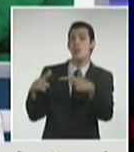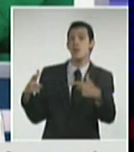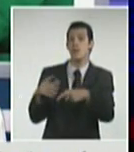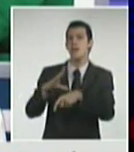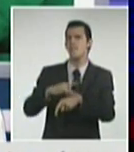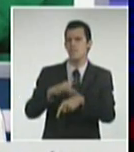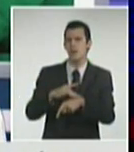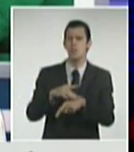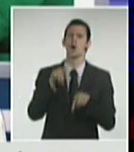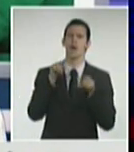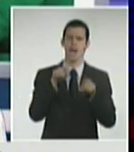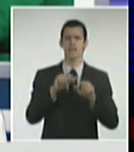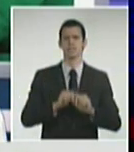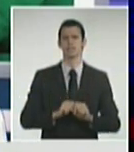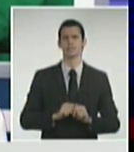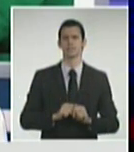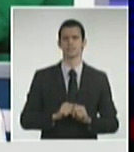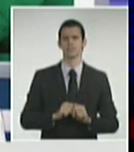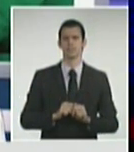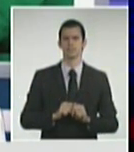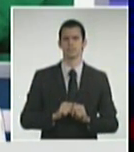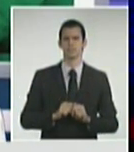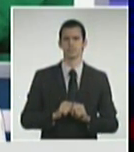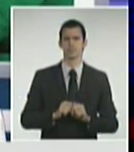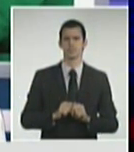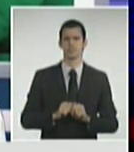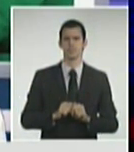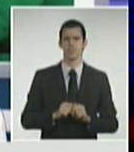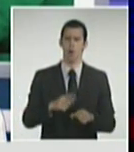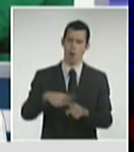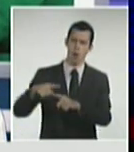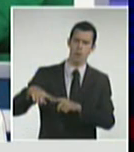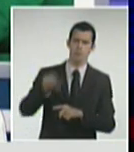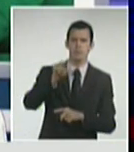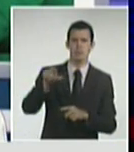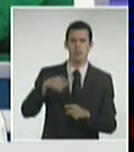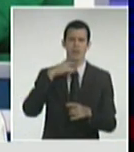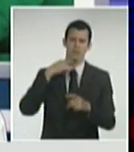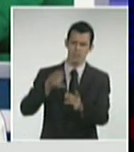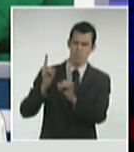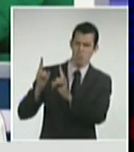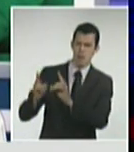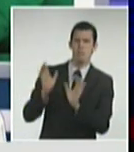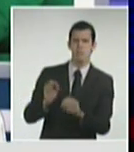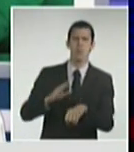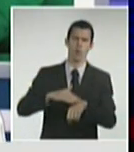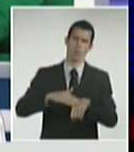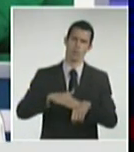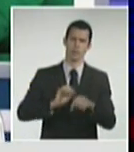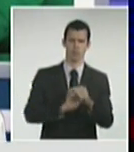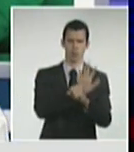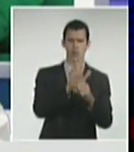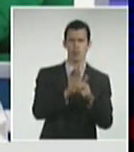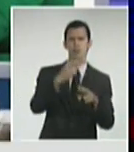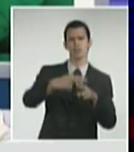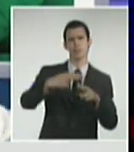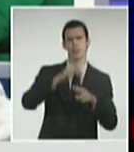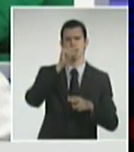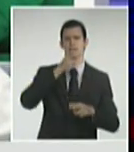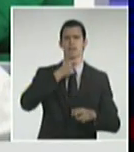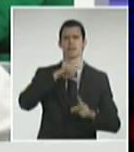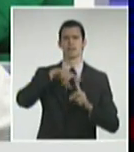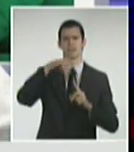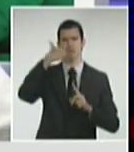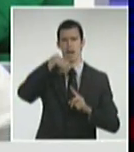contagiosa, y que todavía una cifra elevada de personas fallezcan con esta enfermedad. Y nada más que por coger el día de